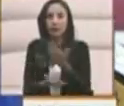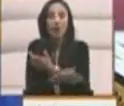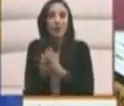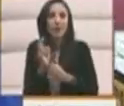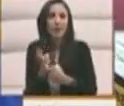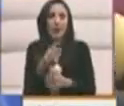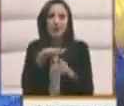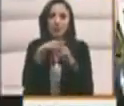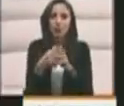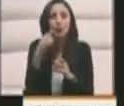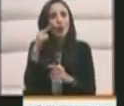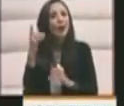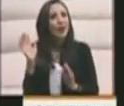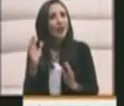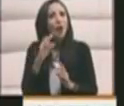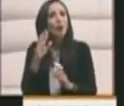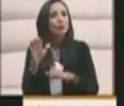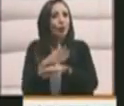extrañamente sospechosa.